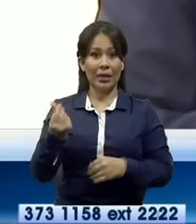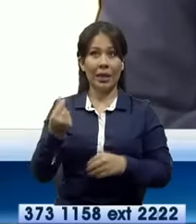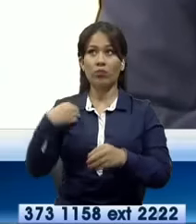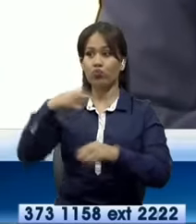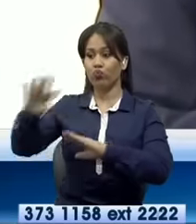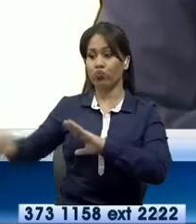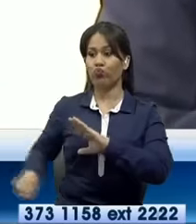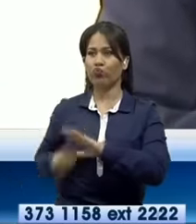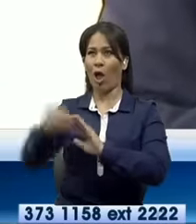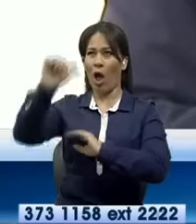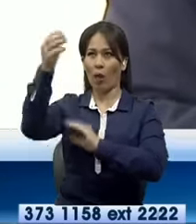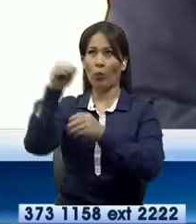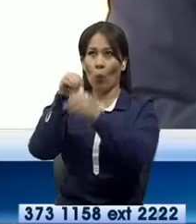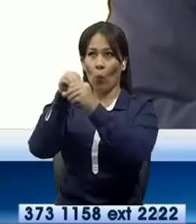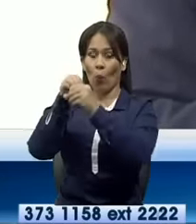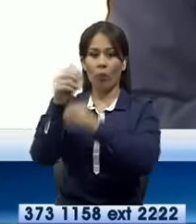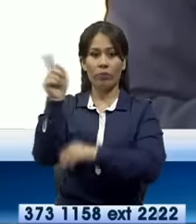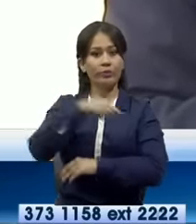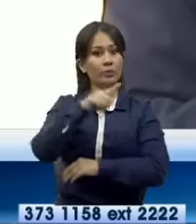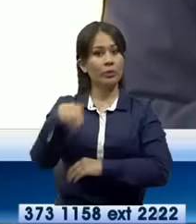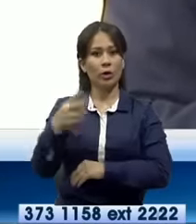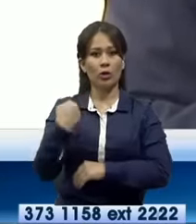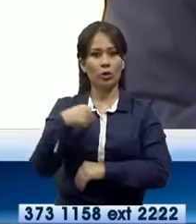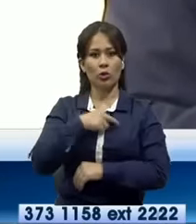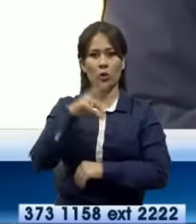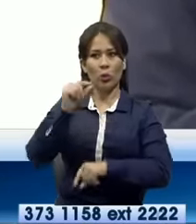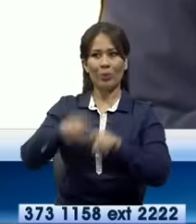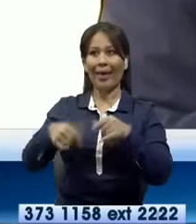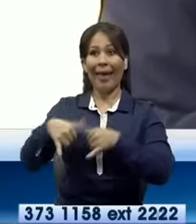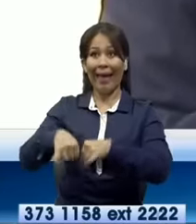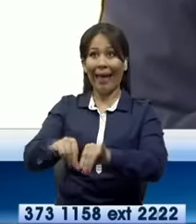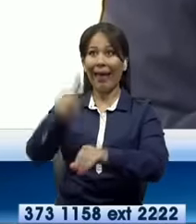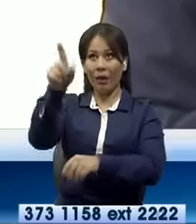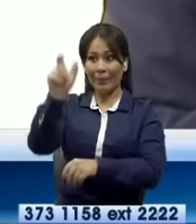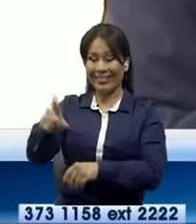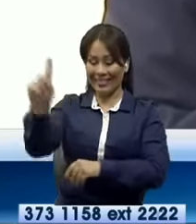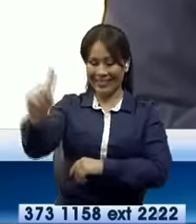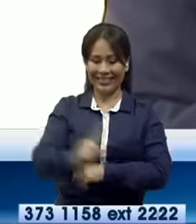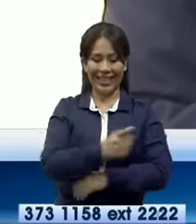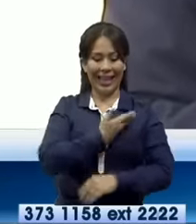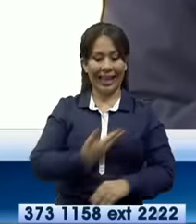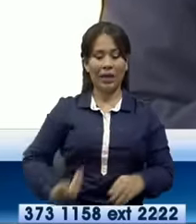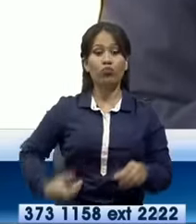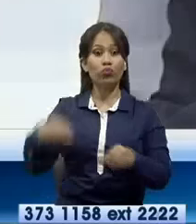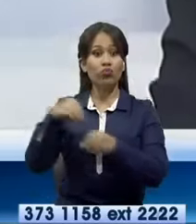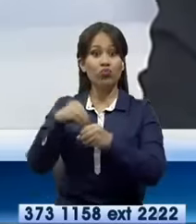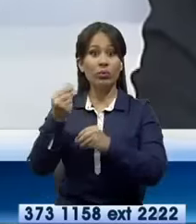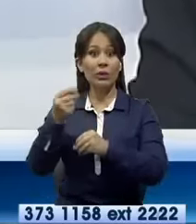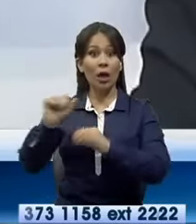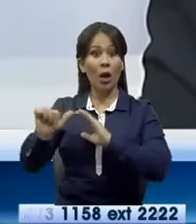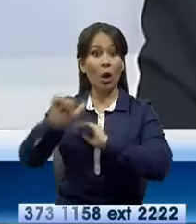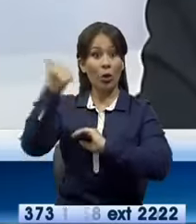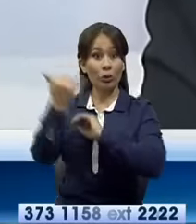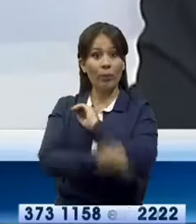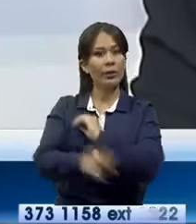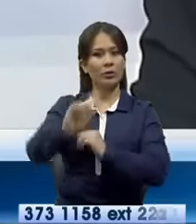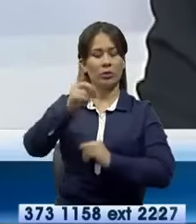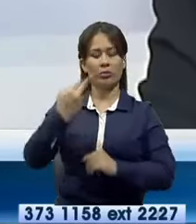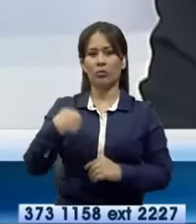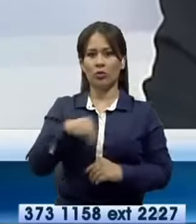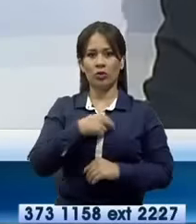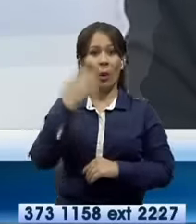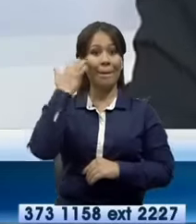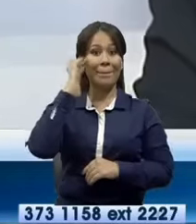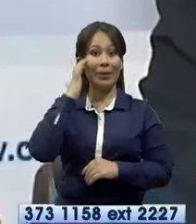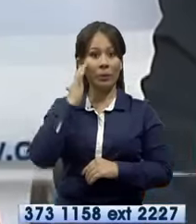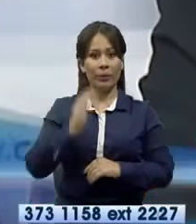paraísos fiscales es una gestión cuya prioridad está en el seno de la Corte Constitucional. Ese es un hecho futuro, pero incierto